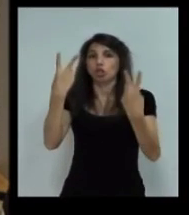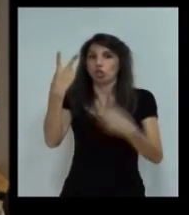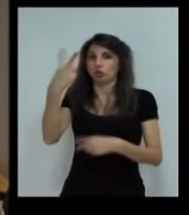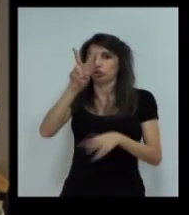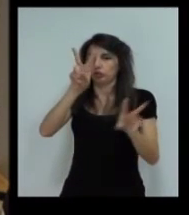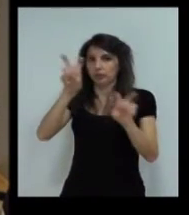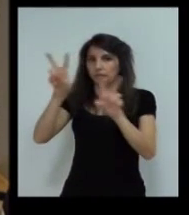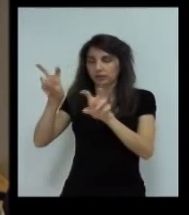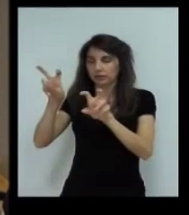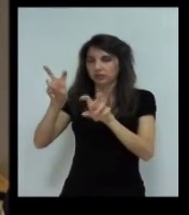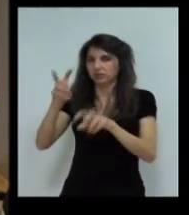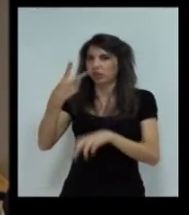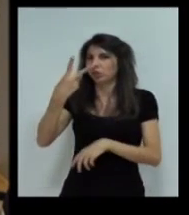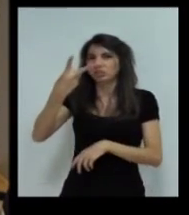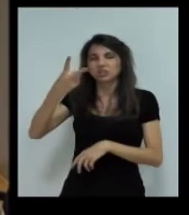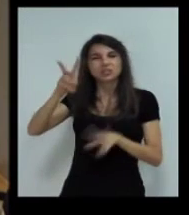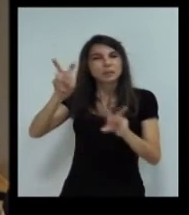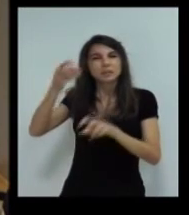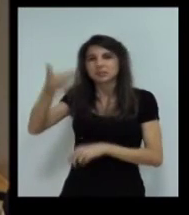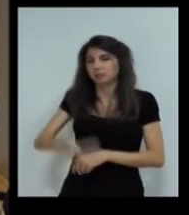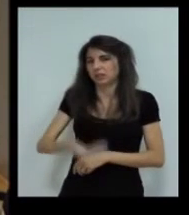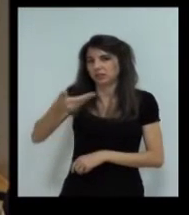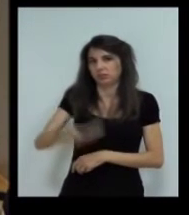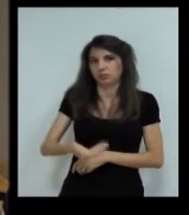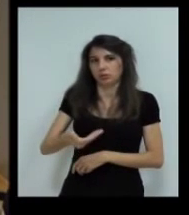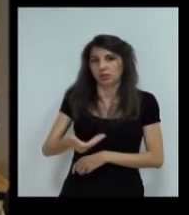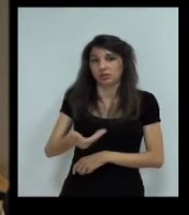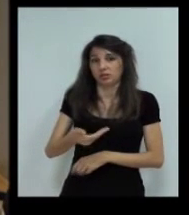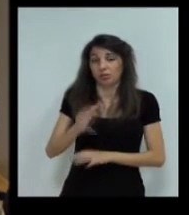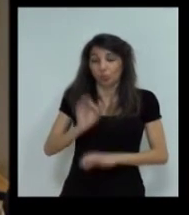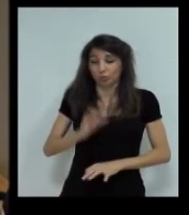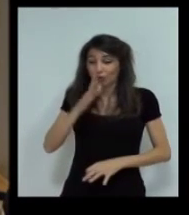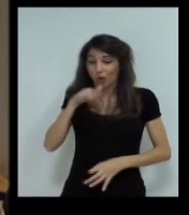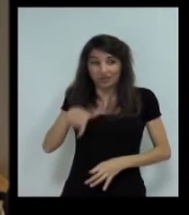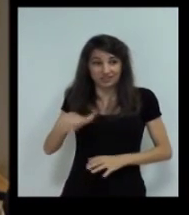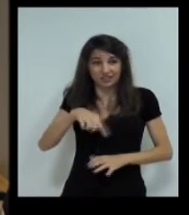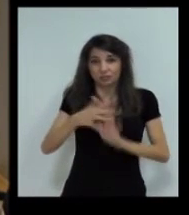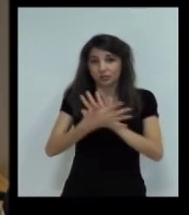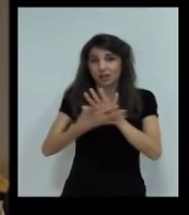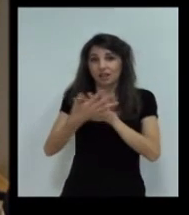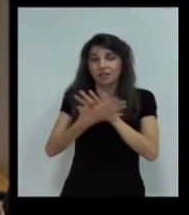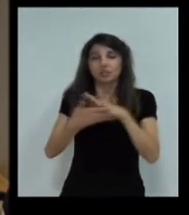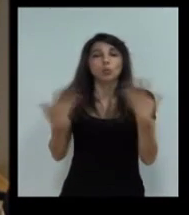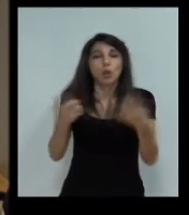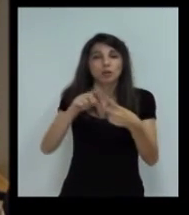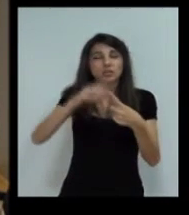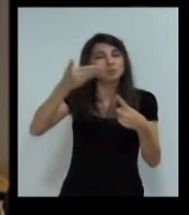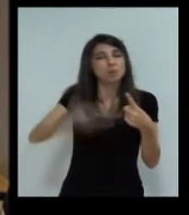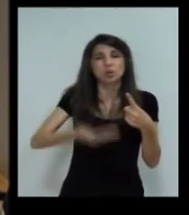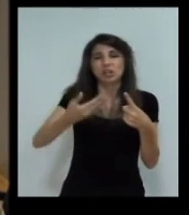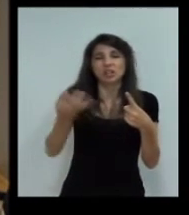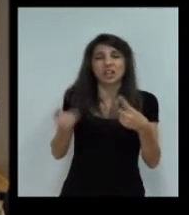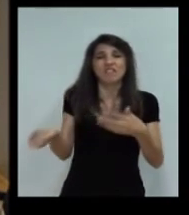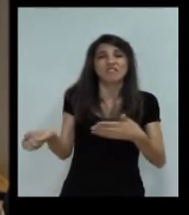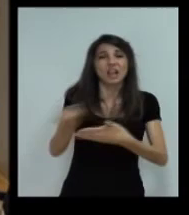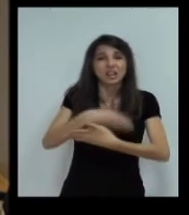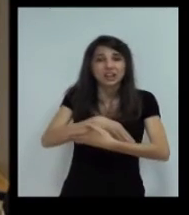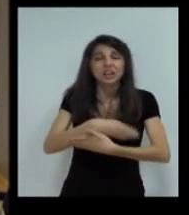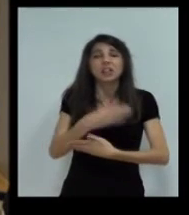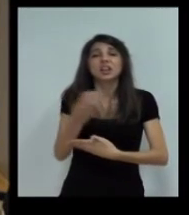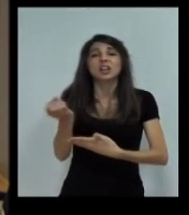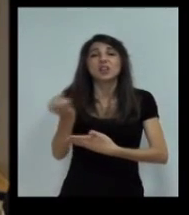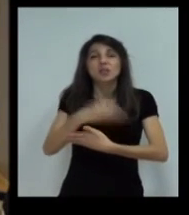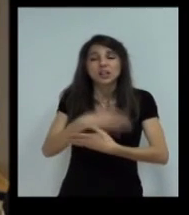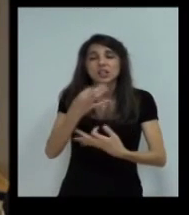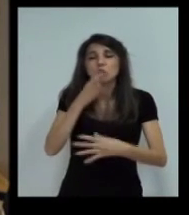alguna manera son los que están apareciendo al final de este debate, ¿no? La importancia de invertir en la comunicación,